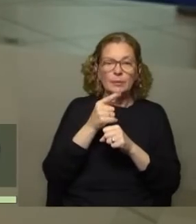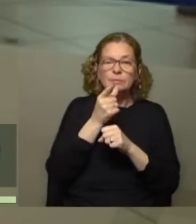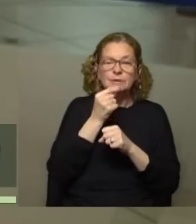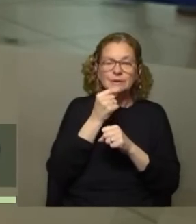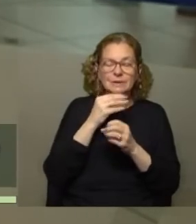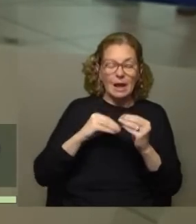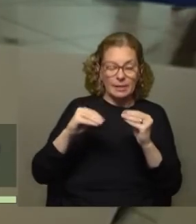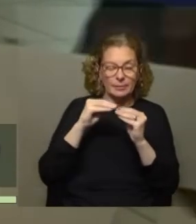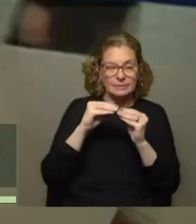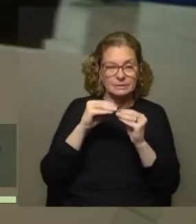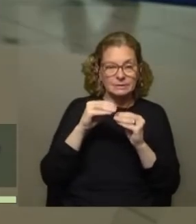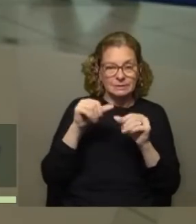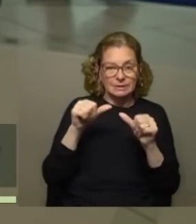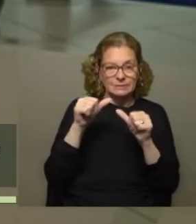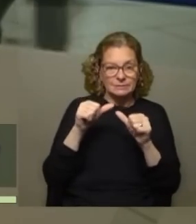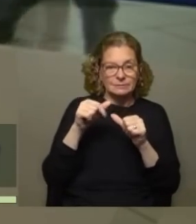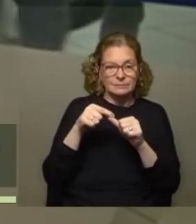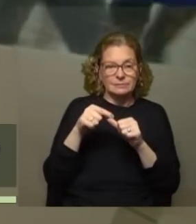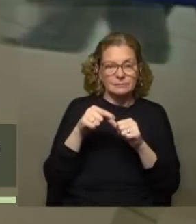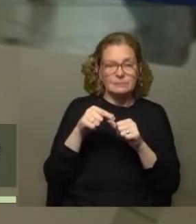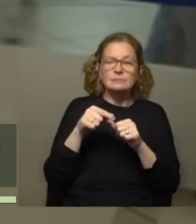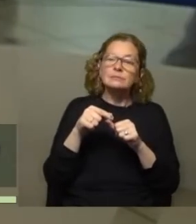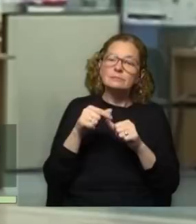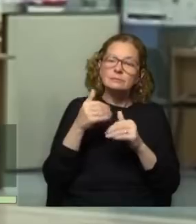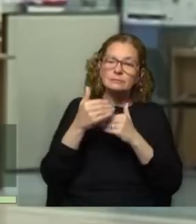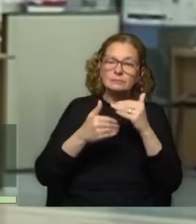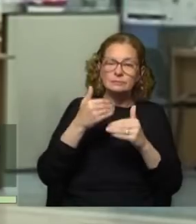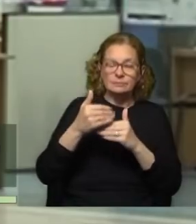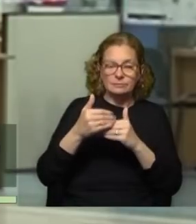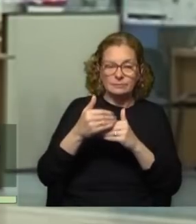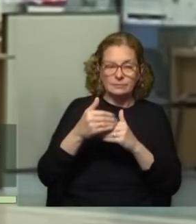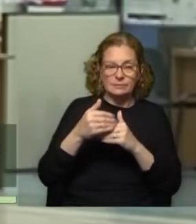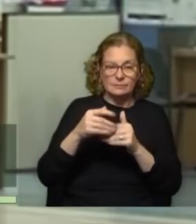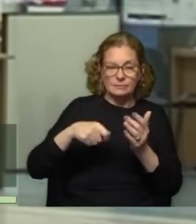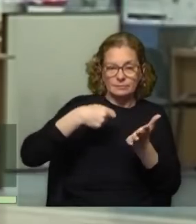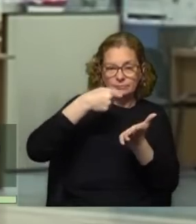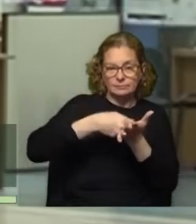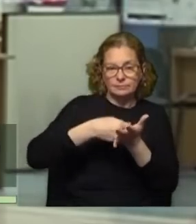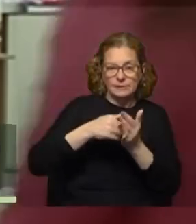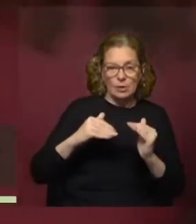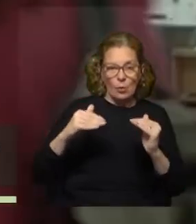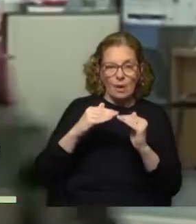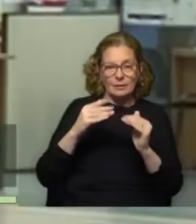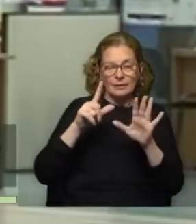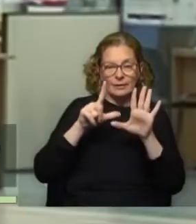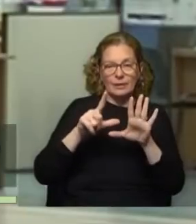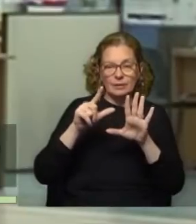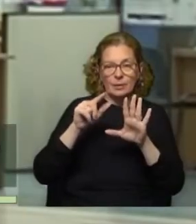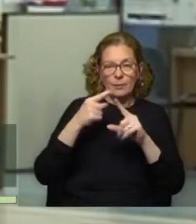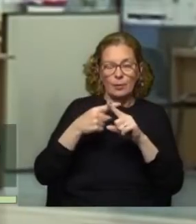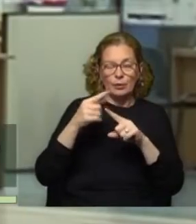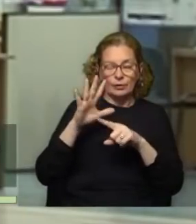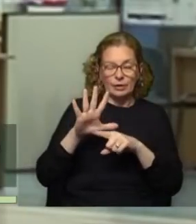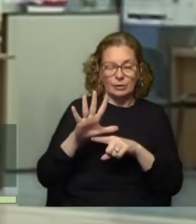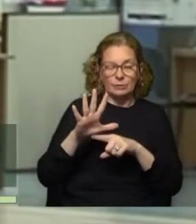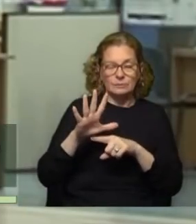además se estableció que este se va a mantener régimen actual de bonificaciones de 7 por 5 no